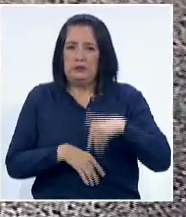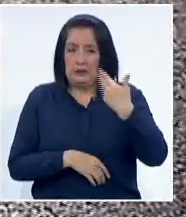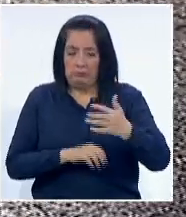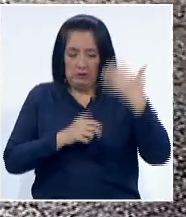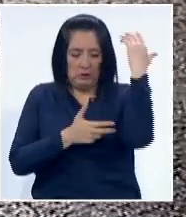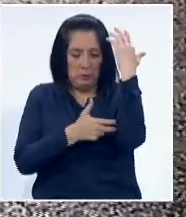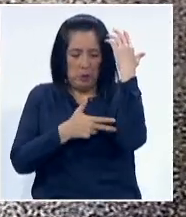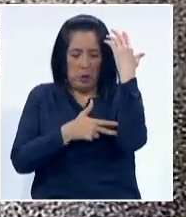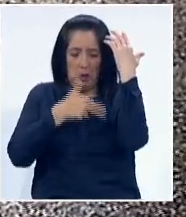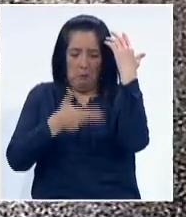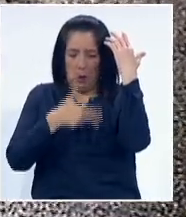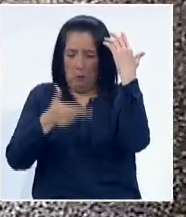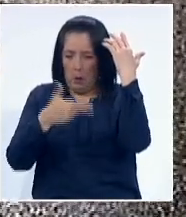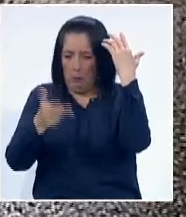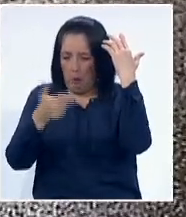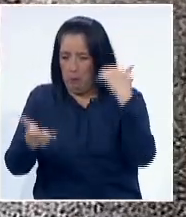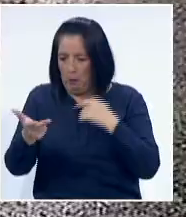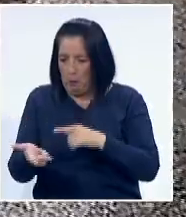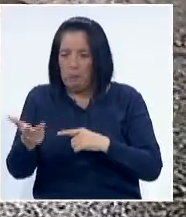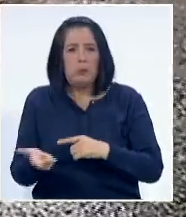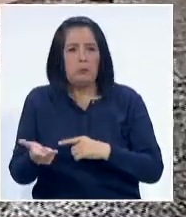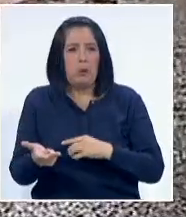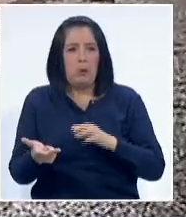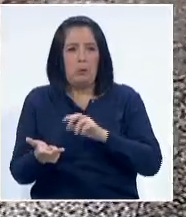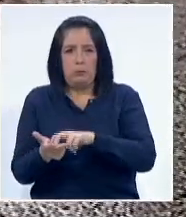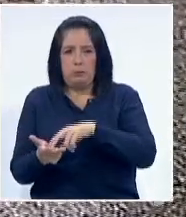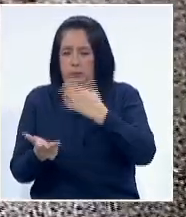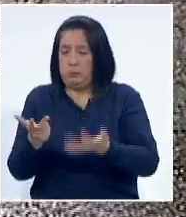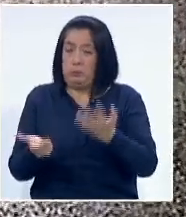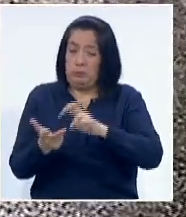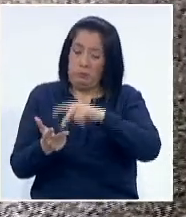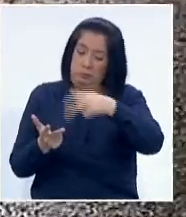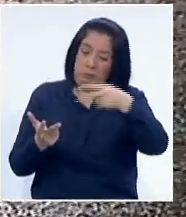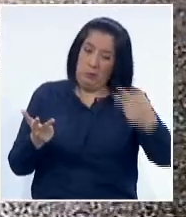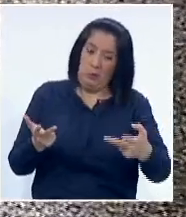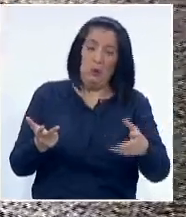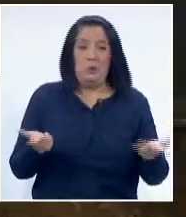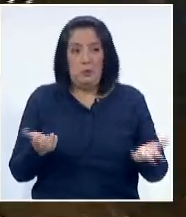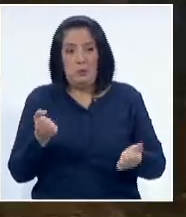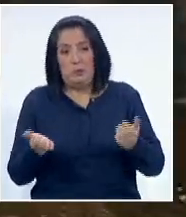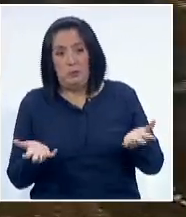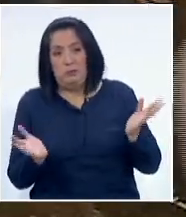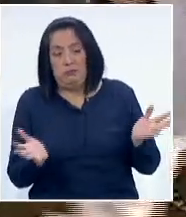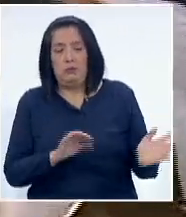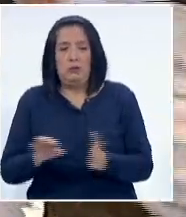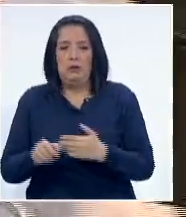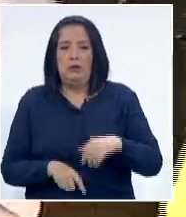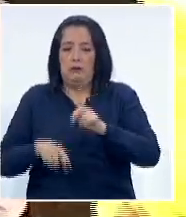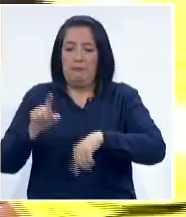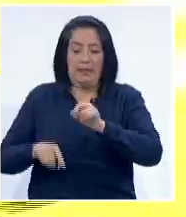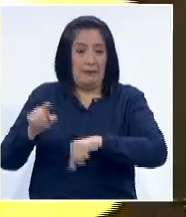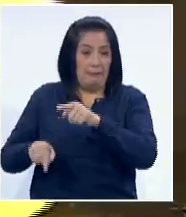vehículo se volcó, dando vueltas de campana, soltando quizá el cuerpo del conductor. Los primos Mario